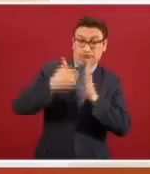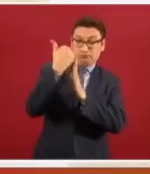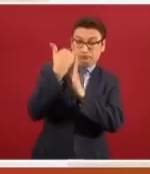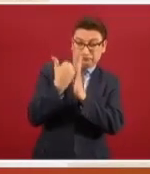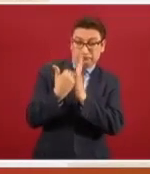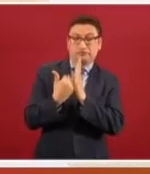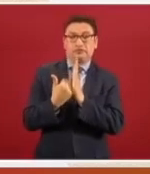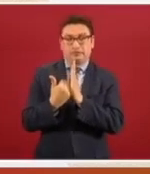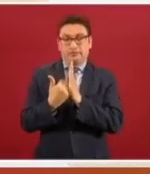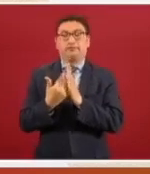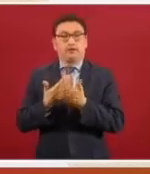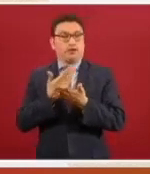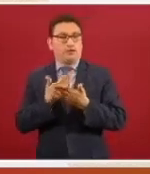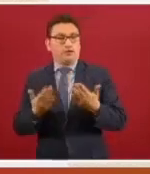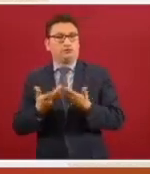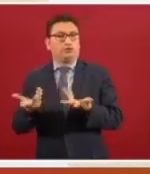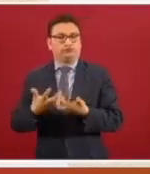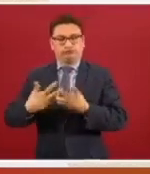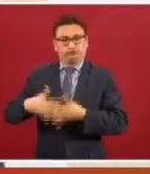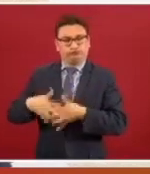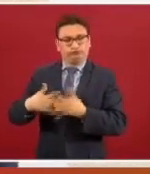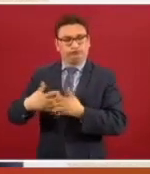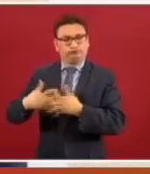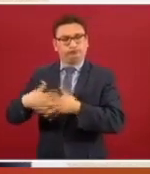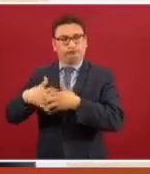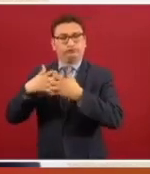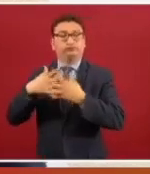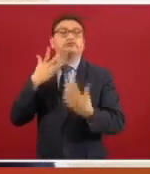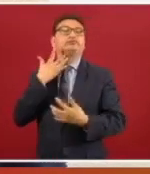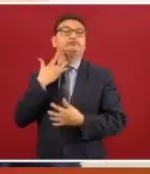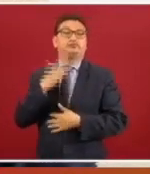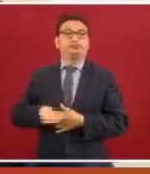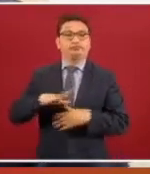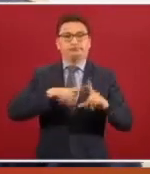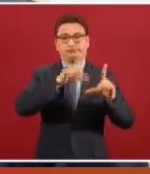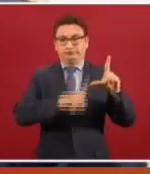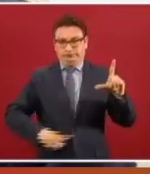se aumentará la producción de gasolinas en el país.